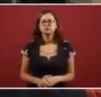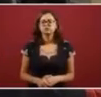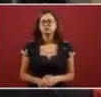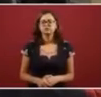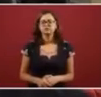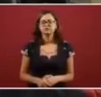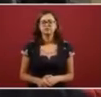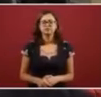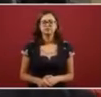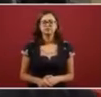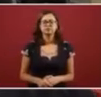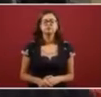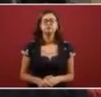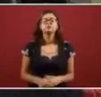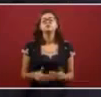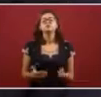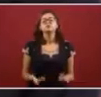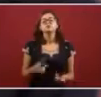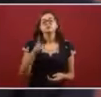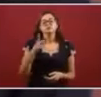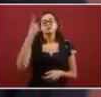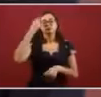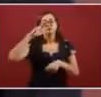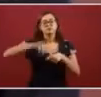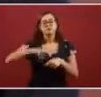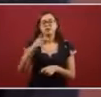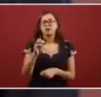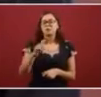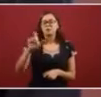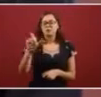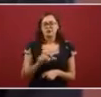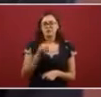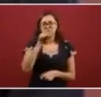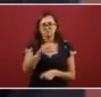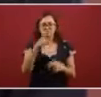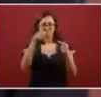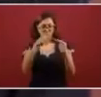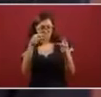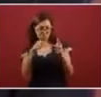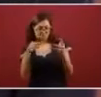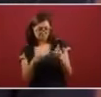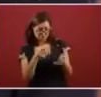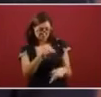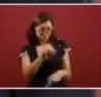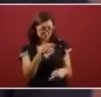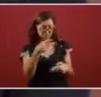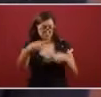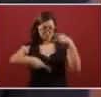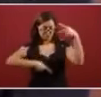a Octavio Romero Oropeza, director de Pemex, que responda a